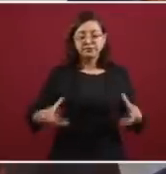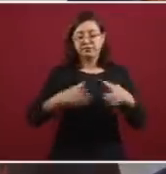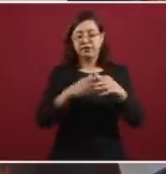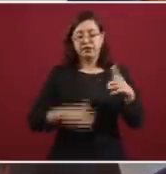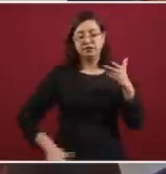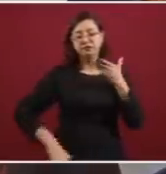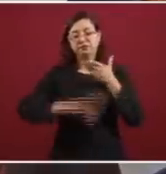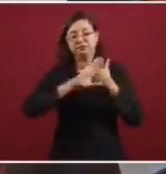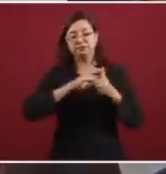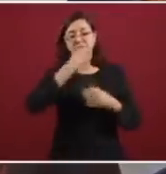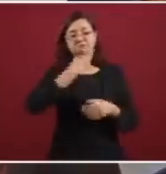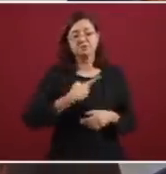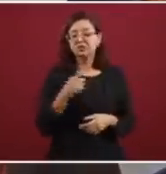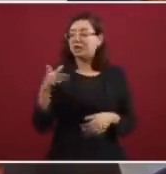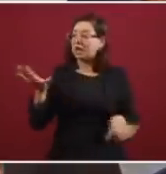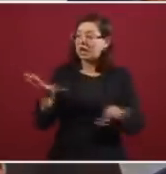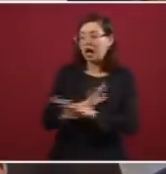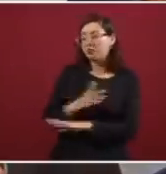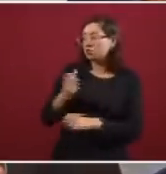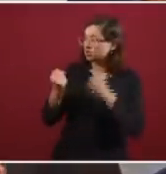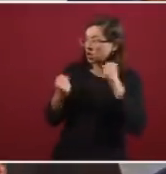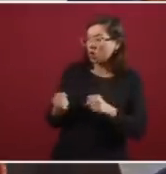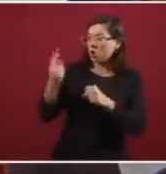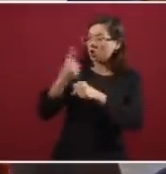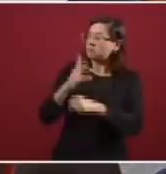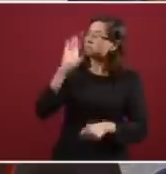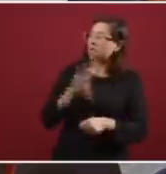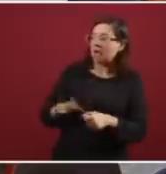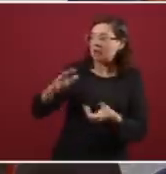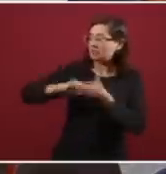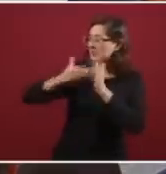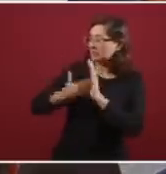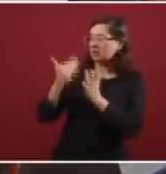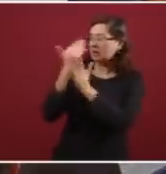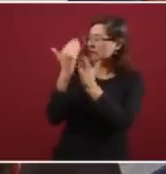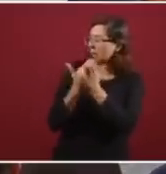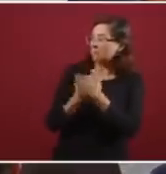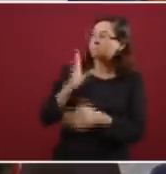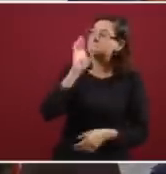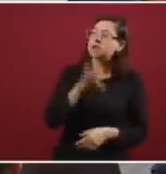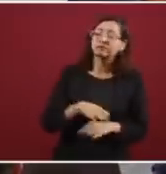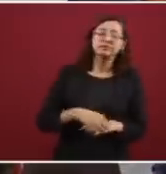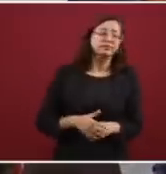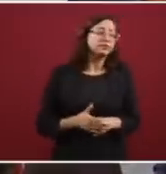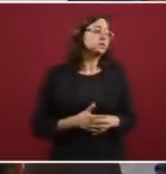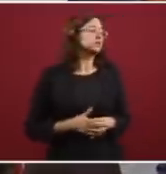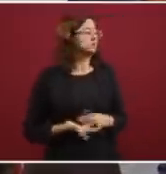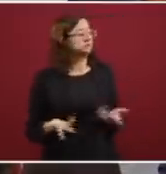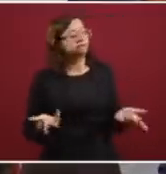en materia de seguridad. Nosotros decimos, no vamos a regresar a lo mismo.